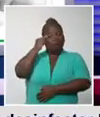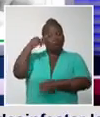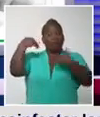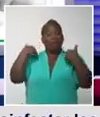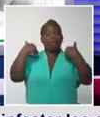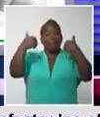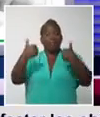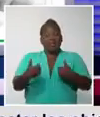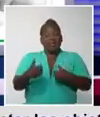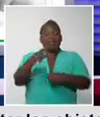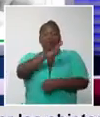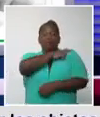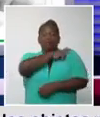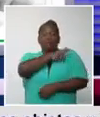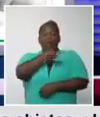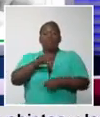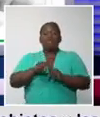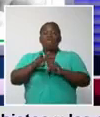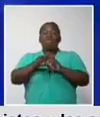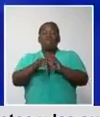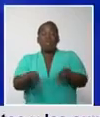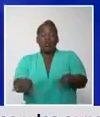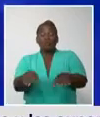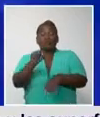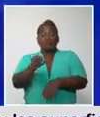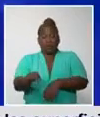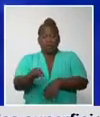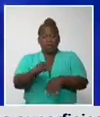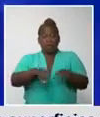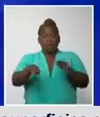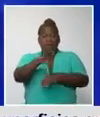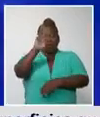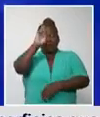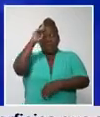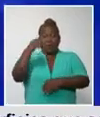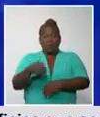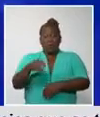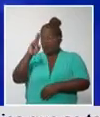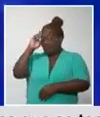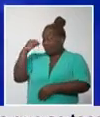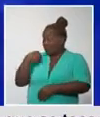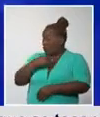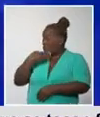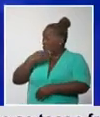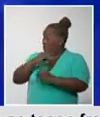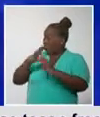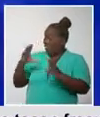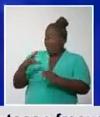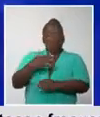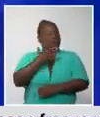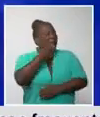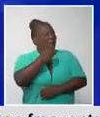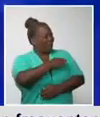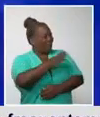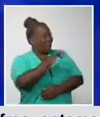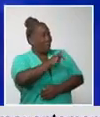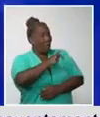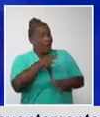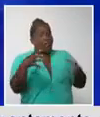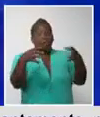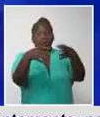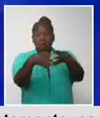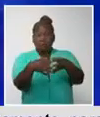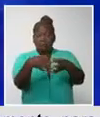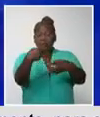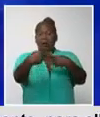de epidemiología del Ministerio de Salud Pública. Doctor, muy buenos días, bienvenido. Buenos días, Gisela, a ti, a todo el equipo que hace